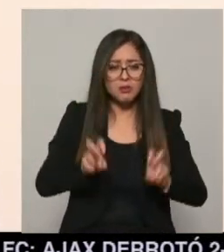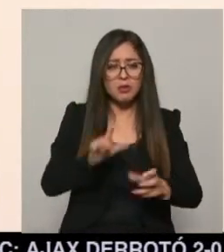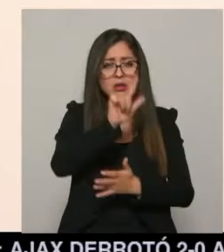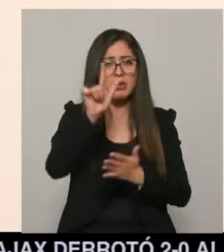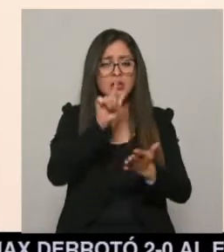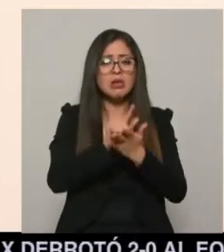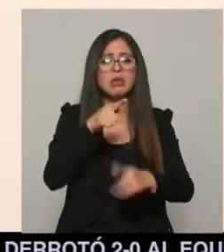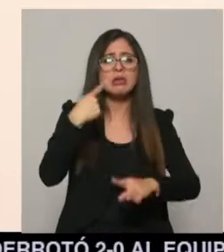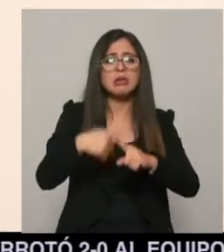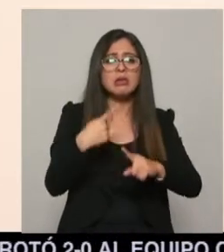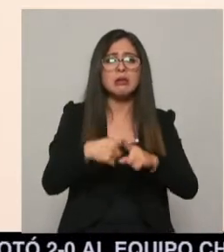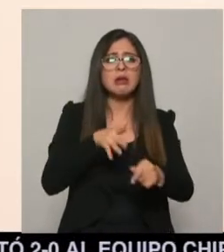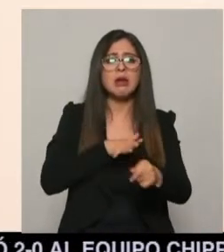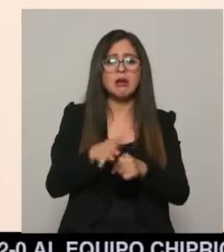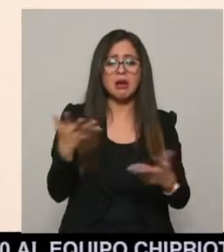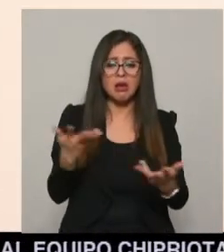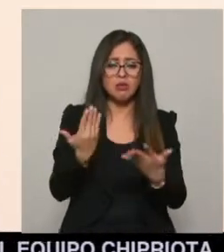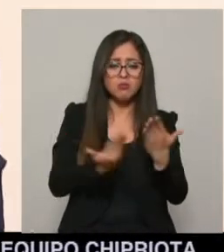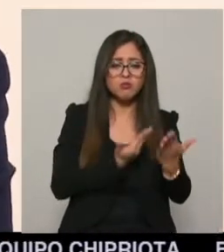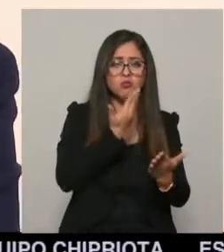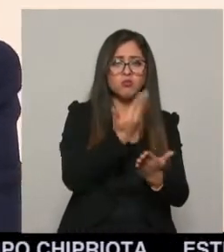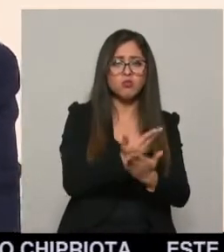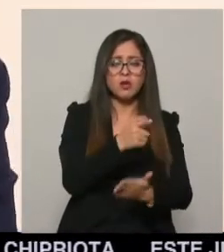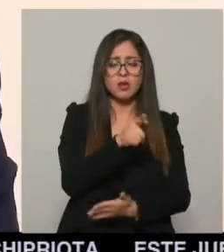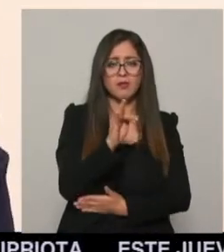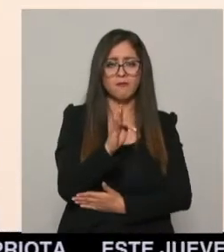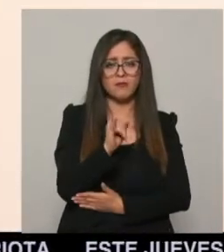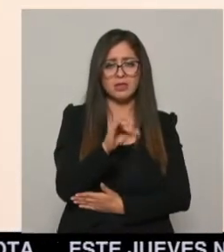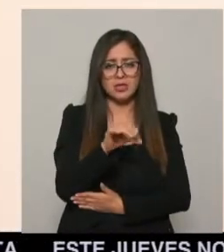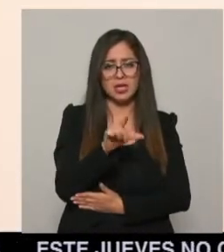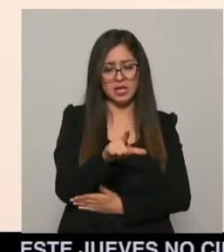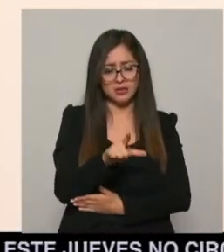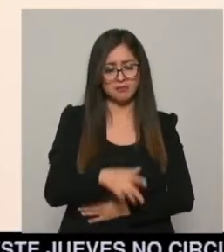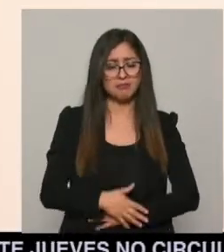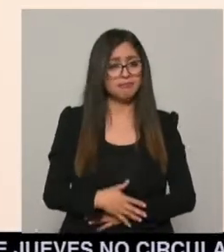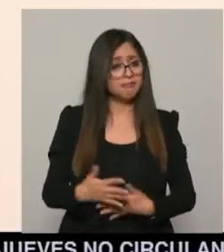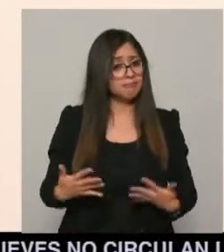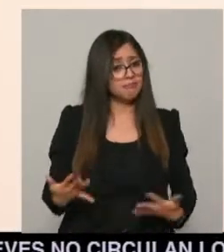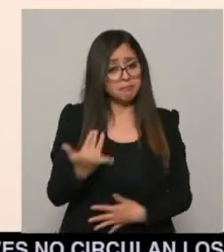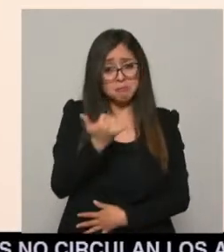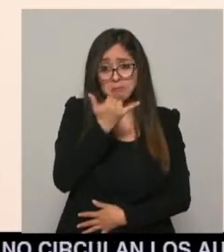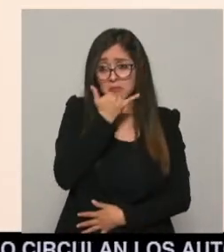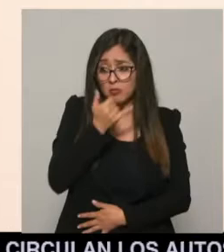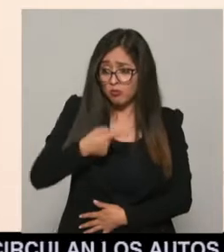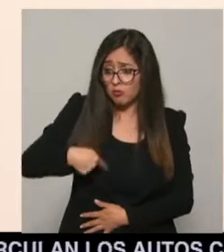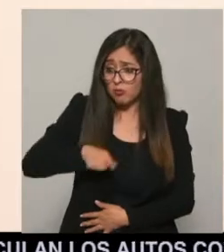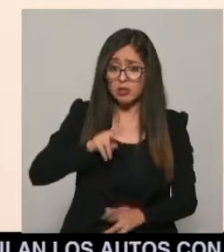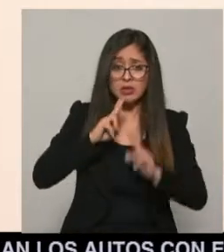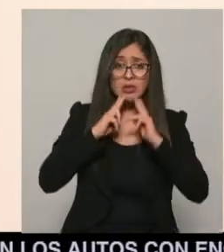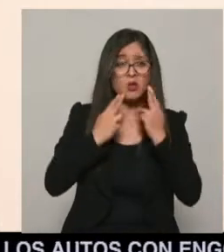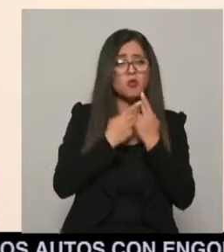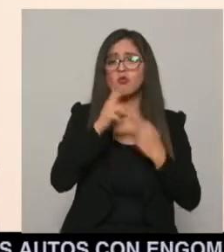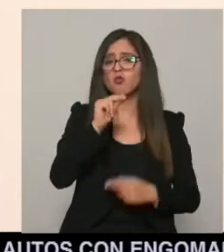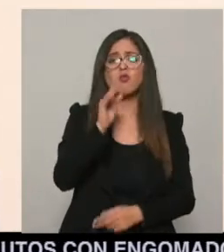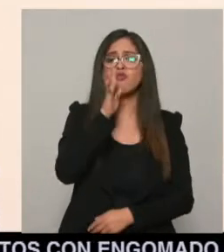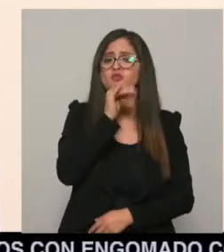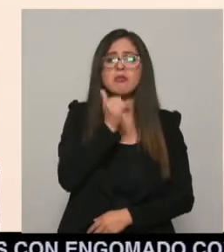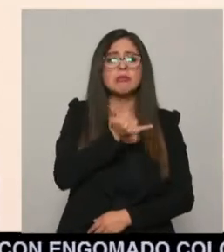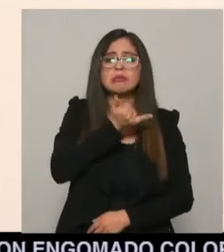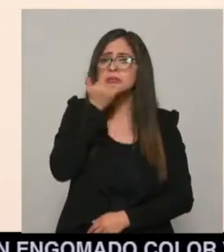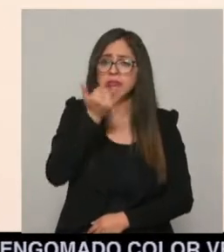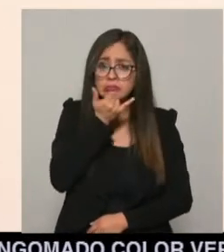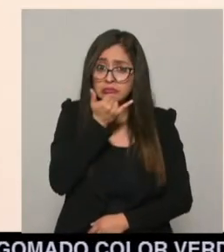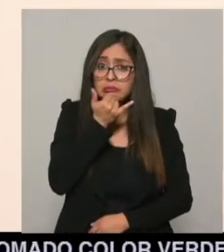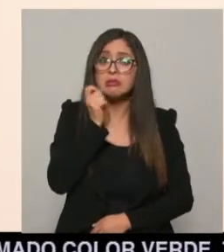van a someter las propuestas de fiscal. Y aquí, no nos podemos equivocar. Si no le dejamos a la ciudad una